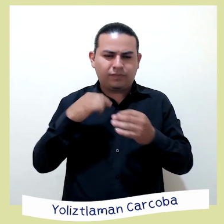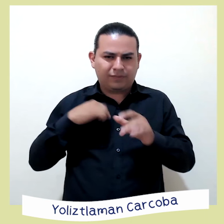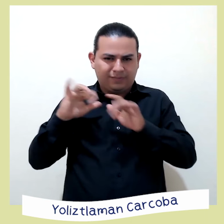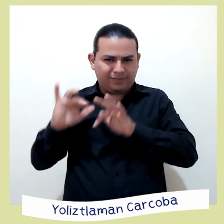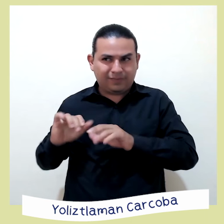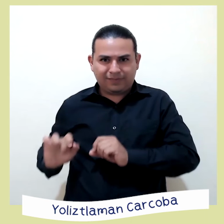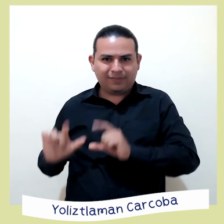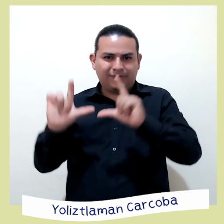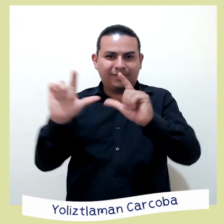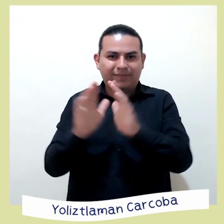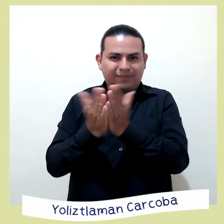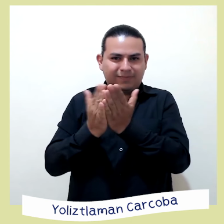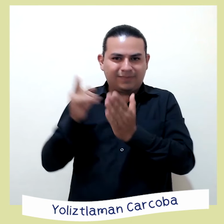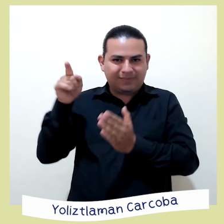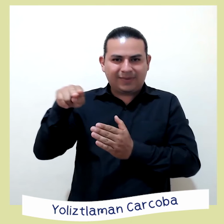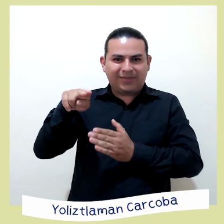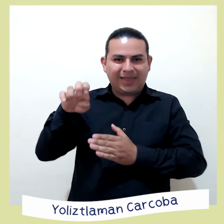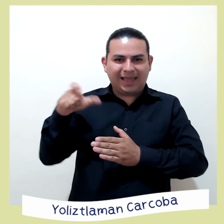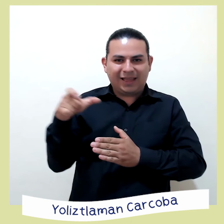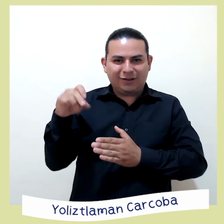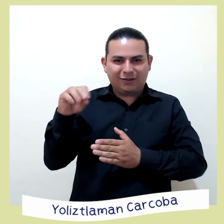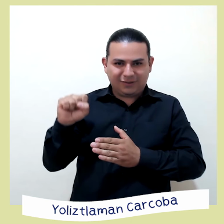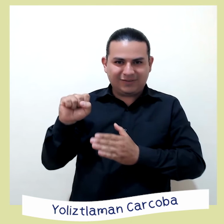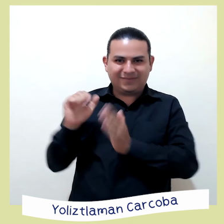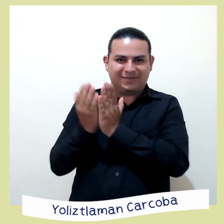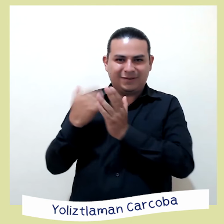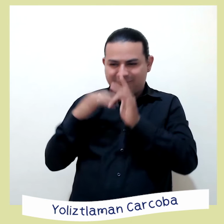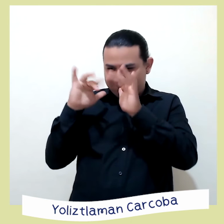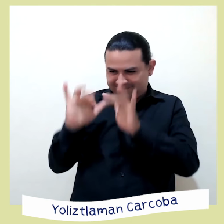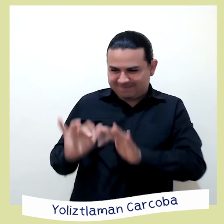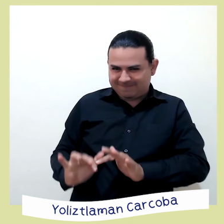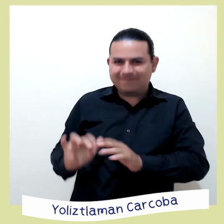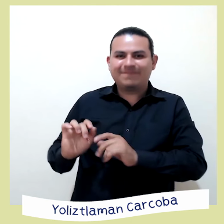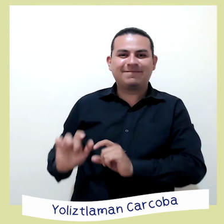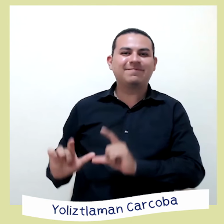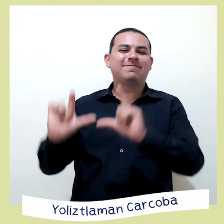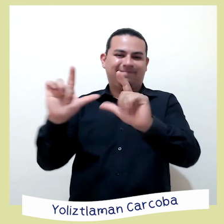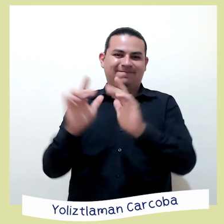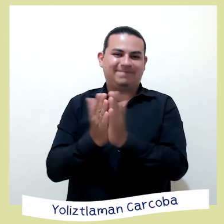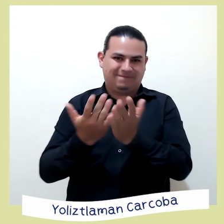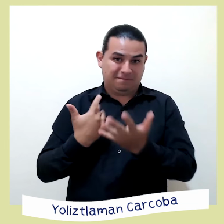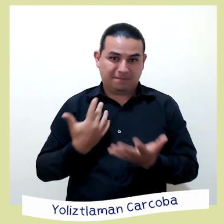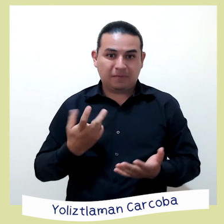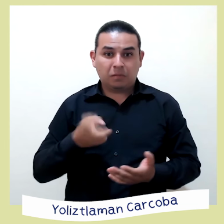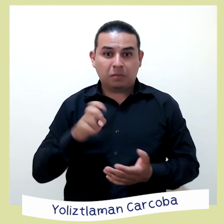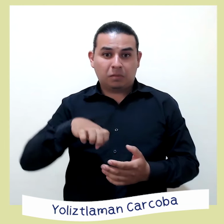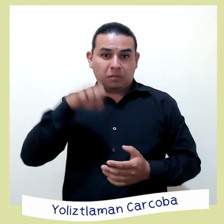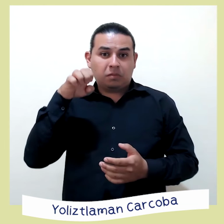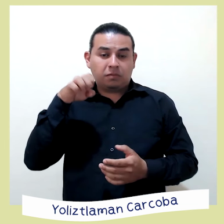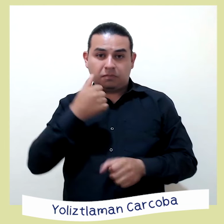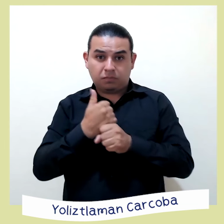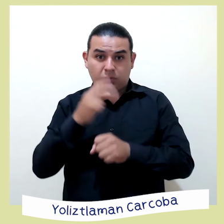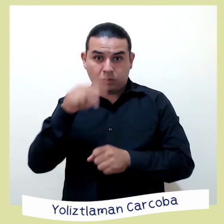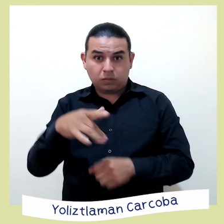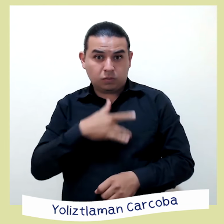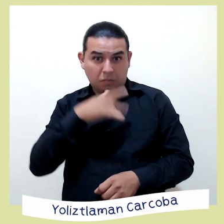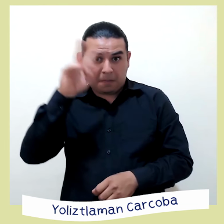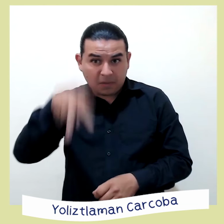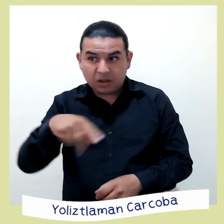un artículo que va a ser publicado en la revista Nexos en unos días, y el título es El envejecimiento no